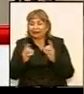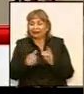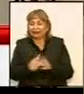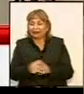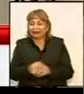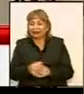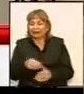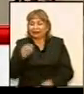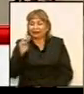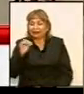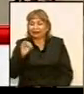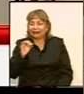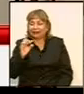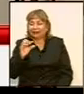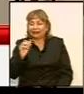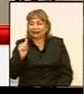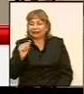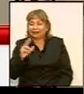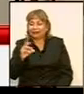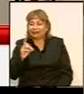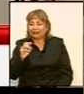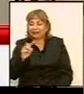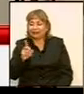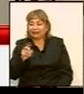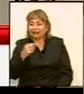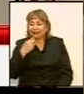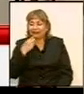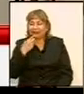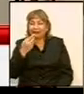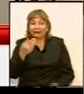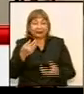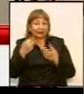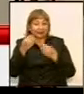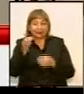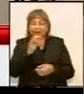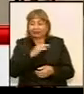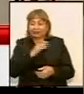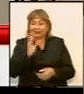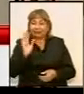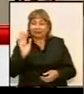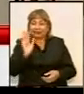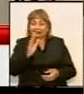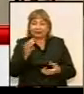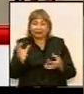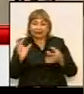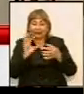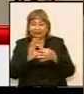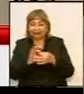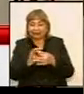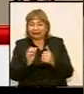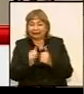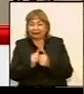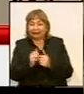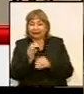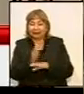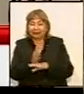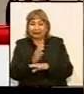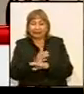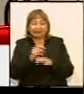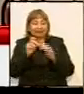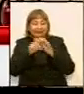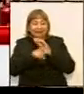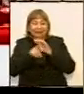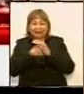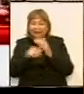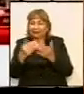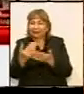al doctor Miguel Cardoso Goytisolo, que dice así: en mérito a su contribución al desarrollo de la minería